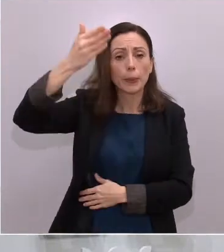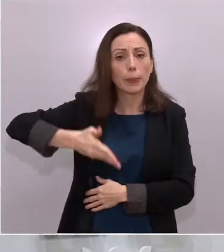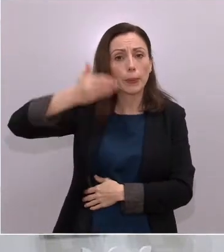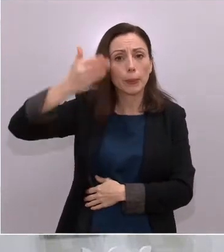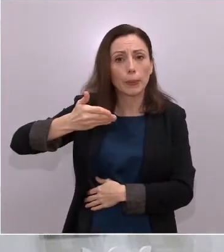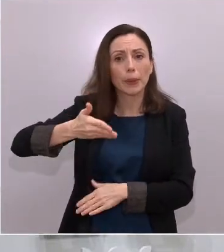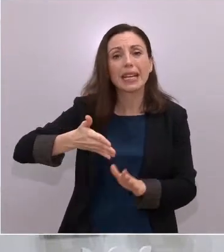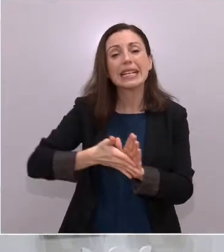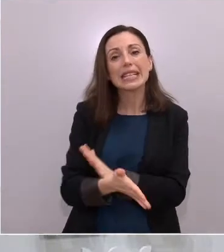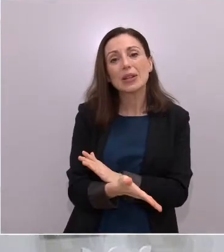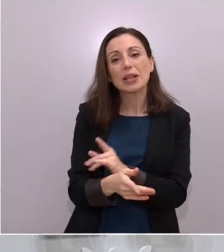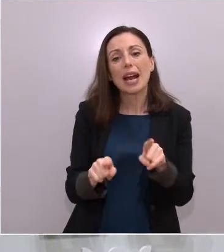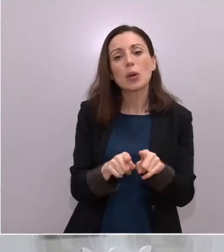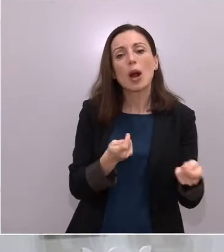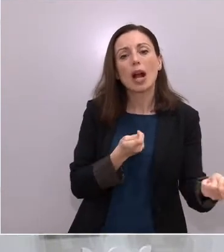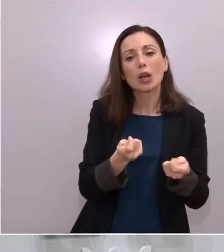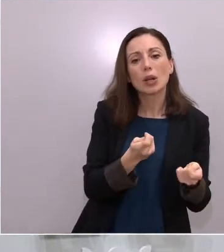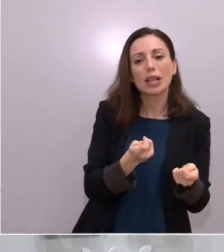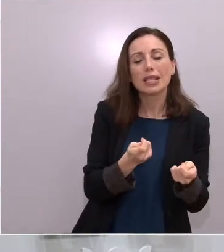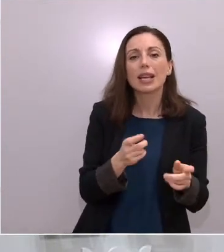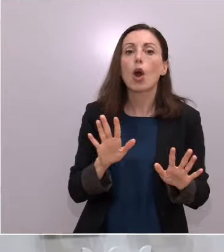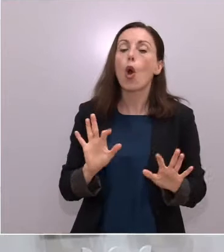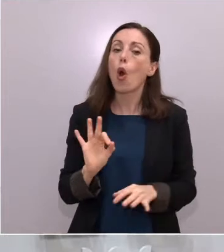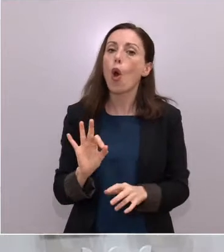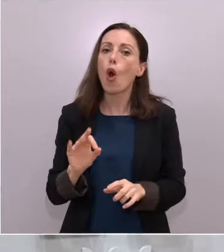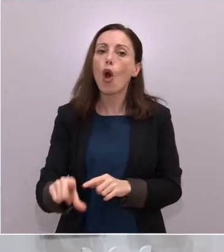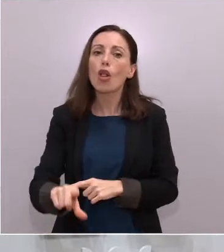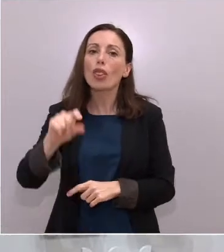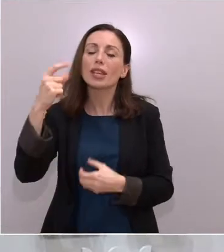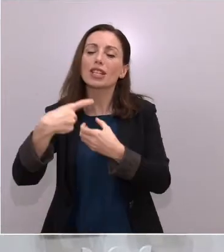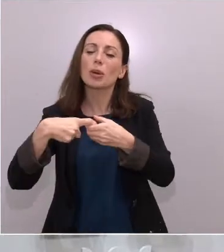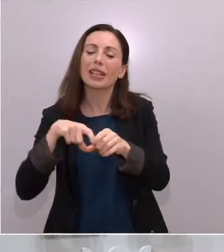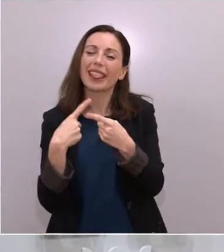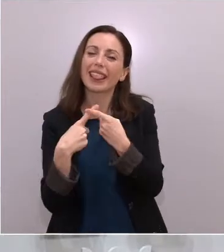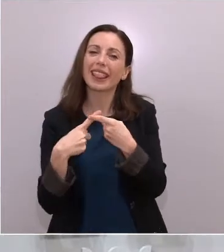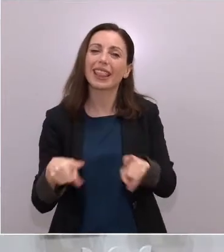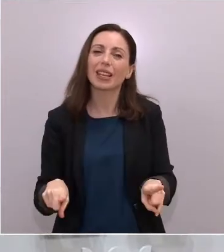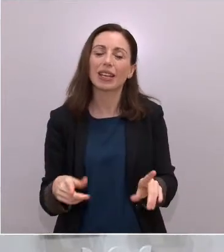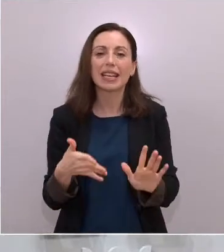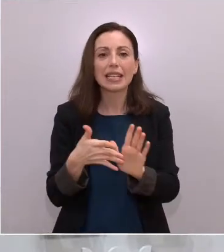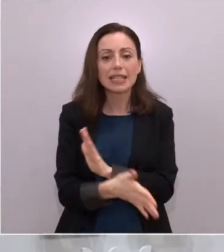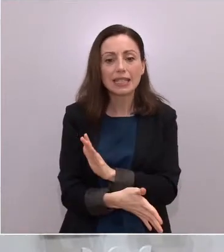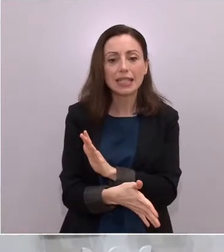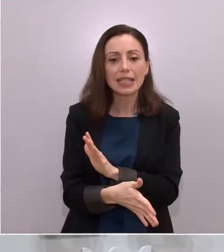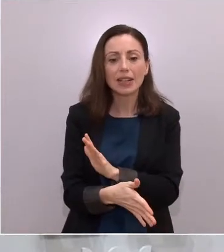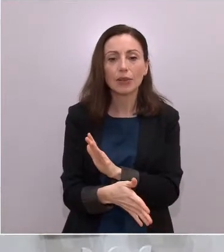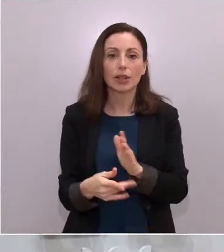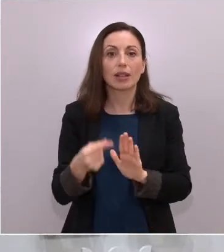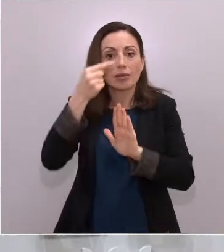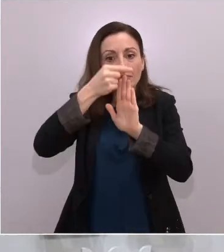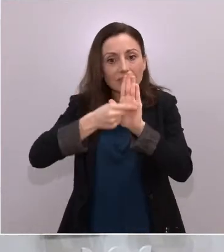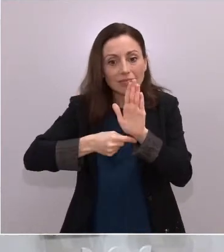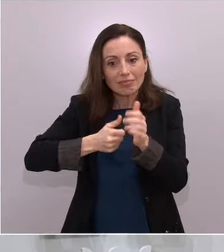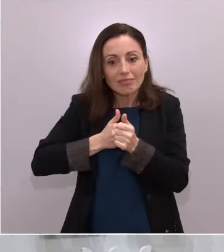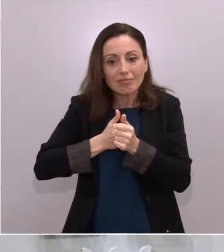estar coordinados a que las decisiones sean participadas. Necesitamos direcciones concretas, directrices